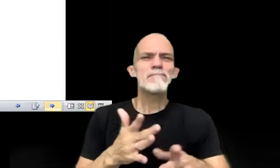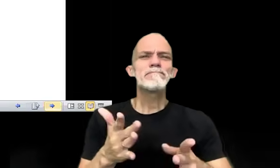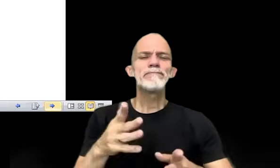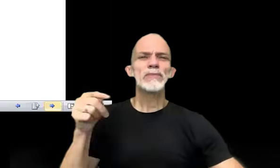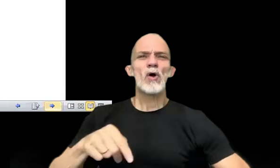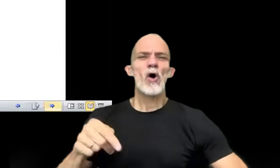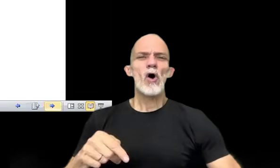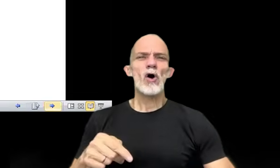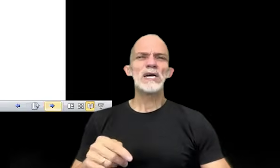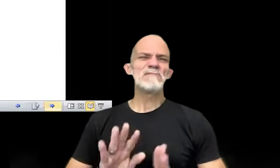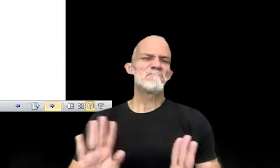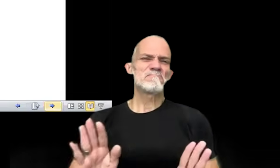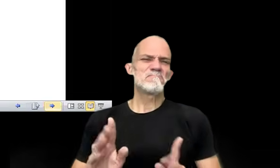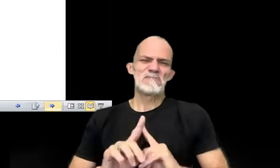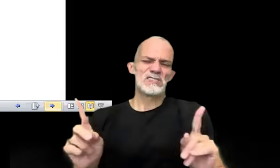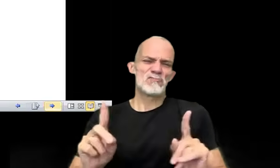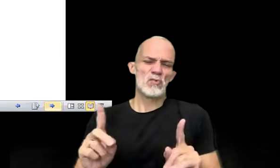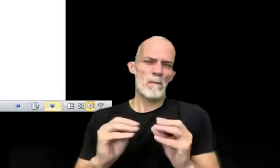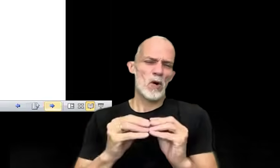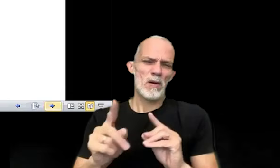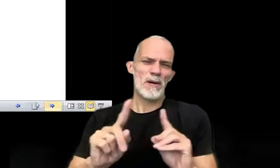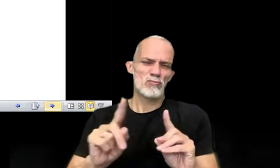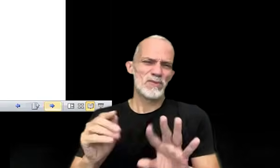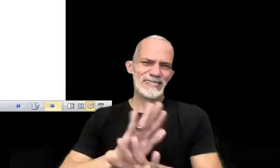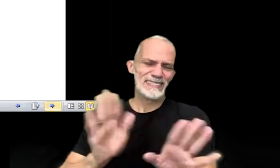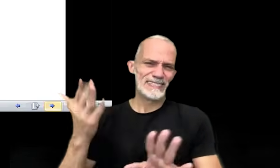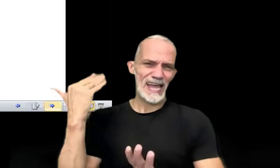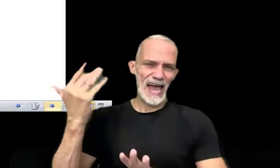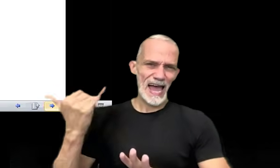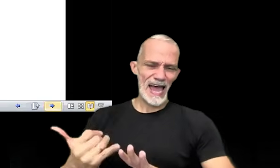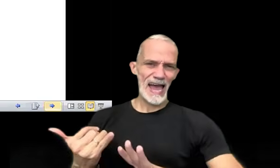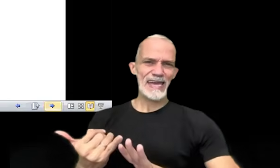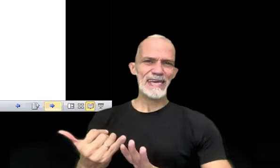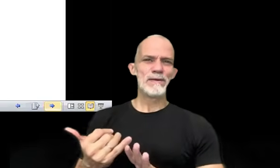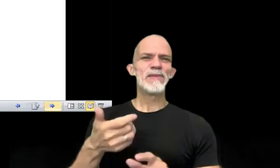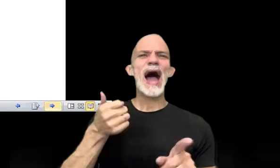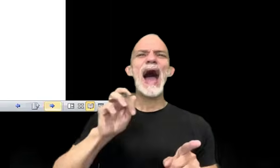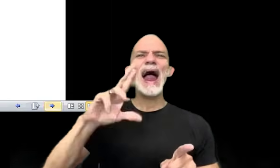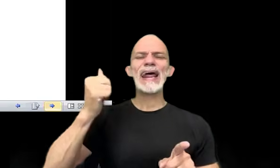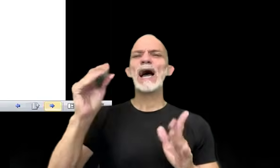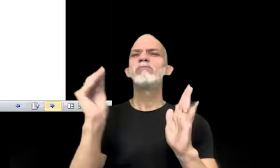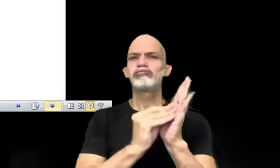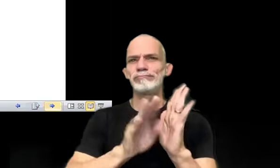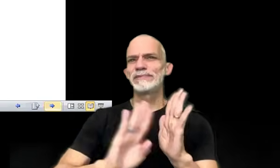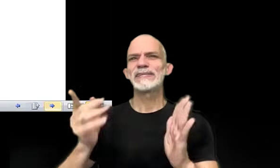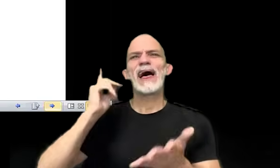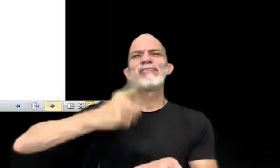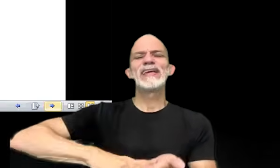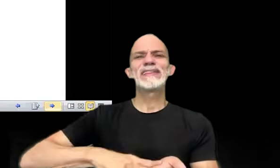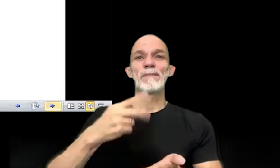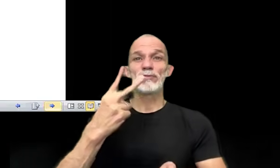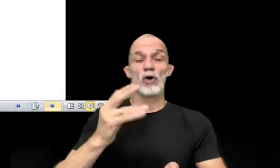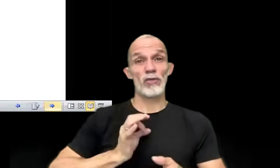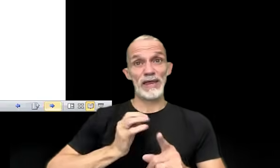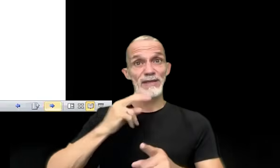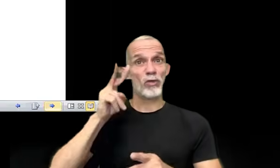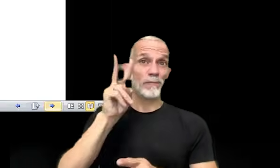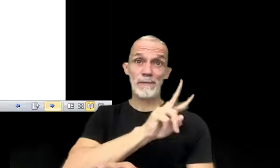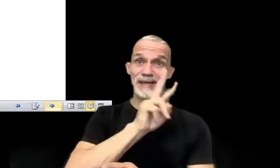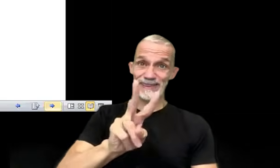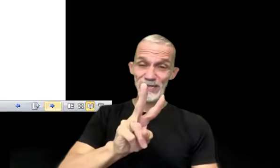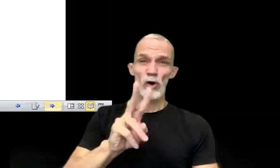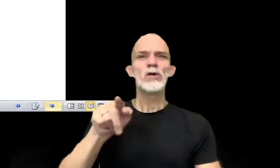exención, hoy ya no se da ese problema, pues ya Arca lo definió mediante el dictamen 2 del